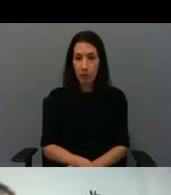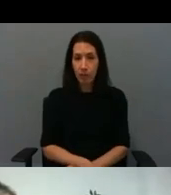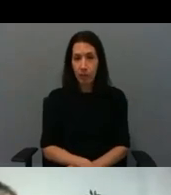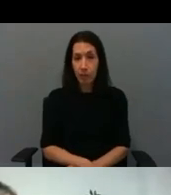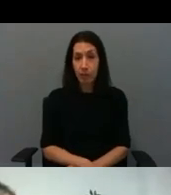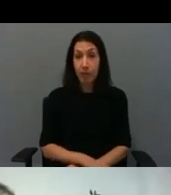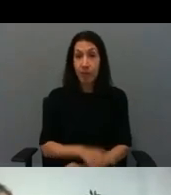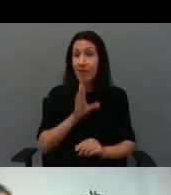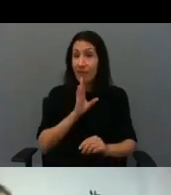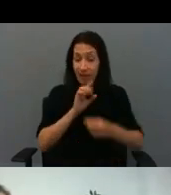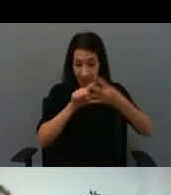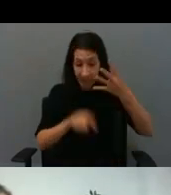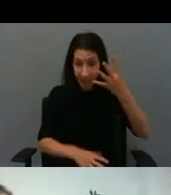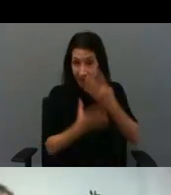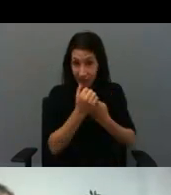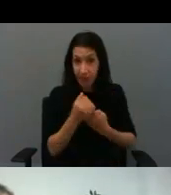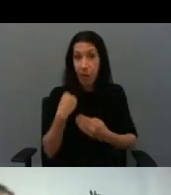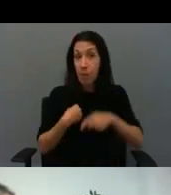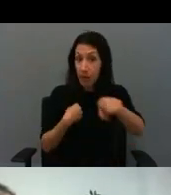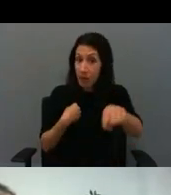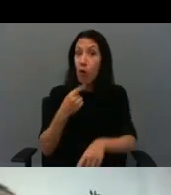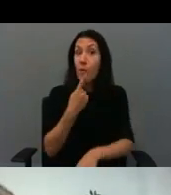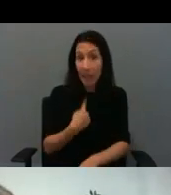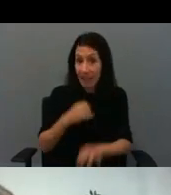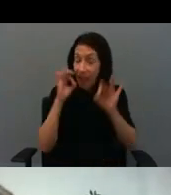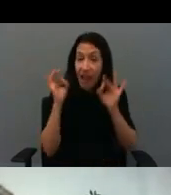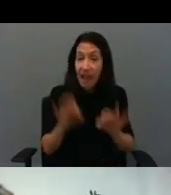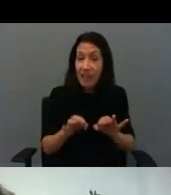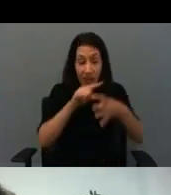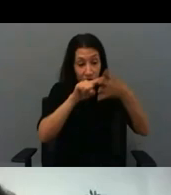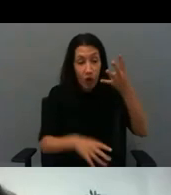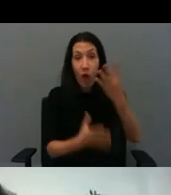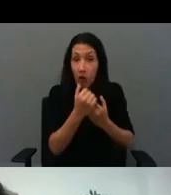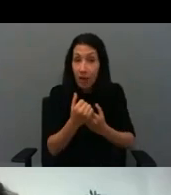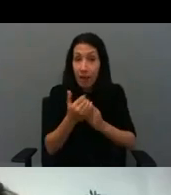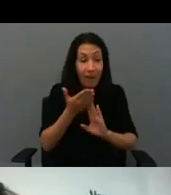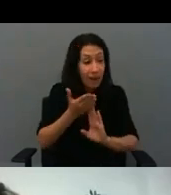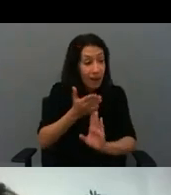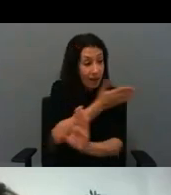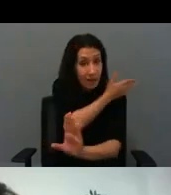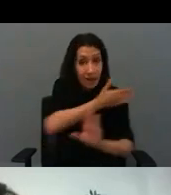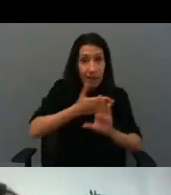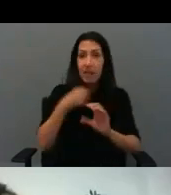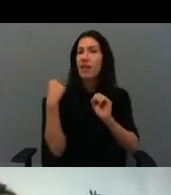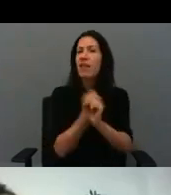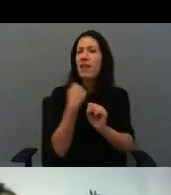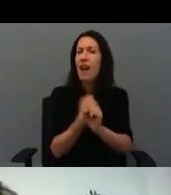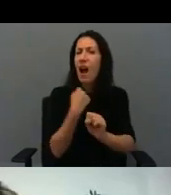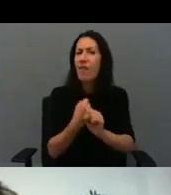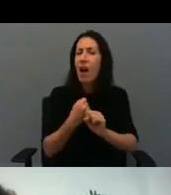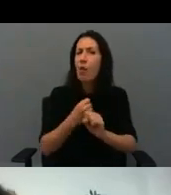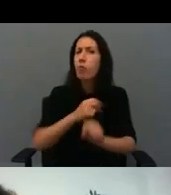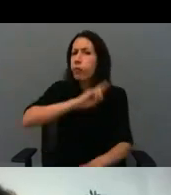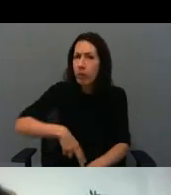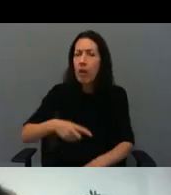Y todo eso, que Conchi nos está diciendo que es así, todo eso lleva detrás el trabajo además